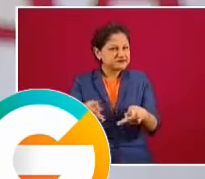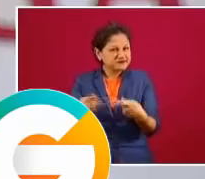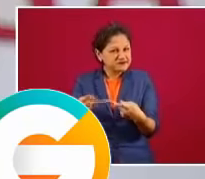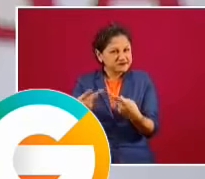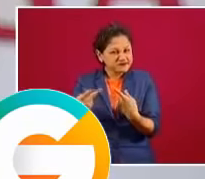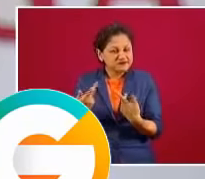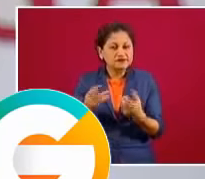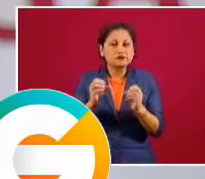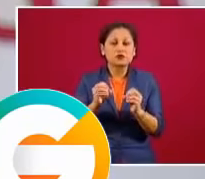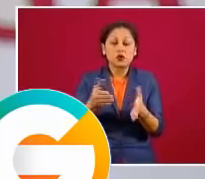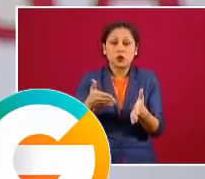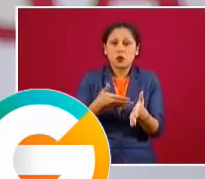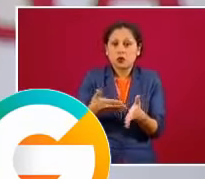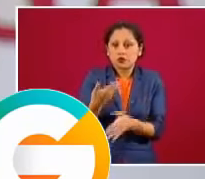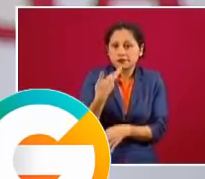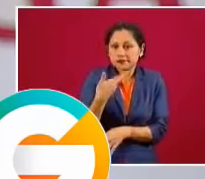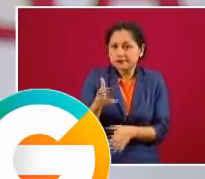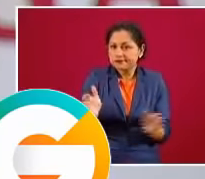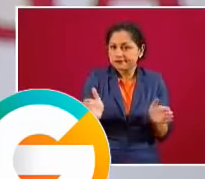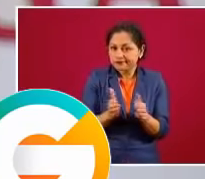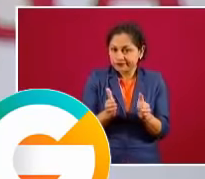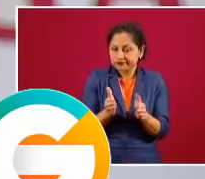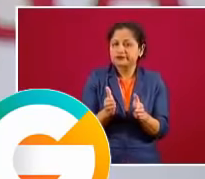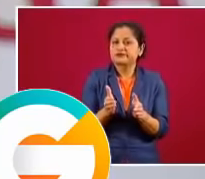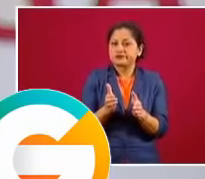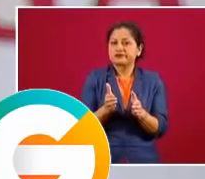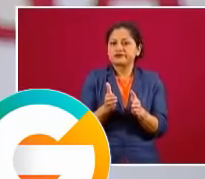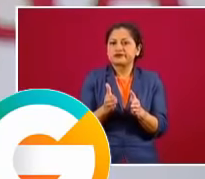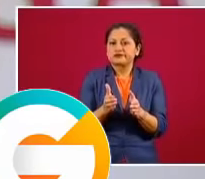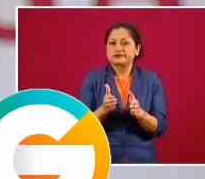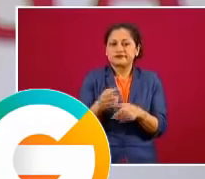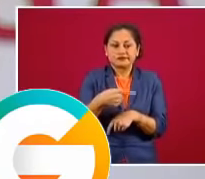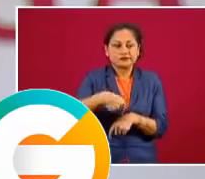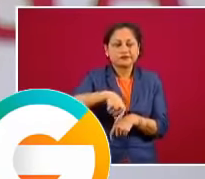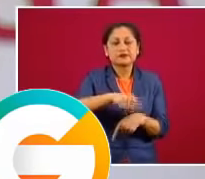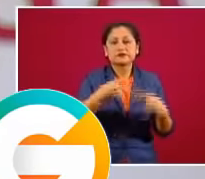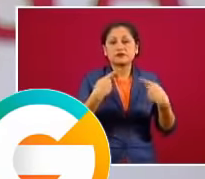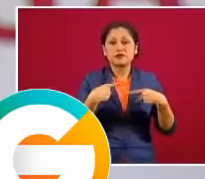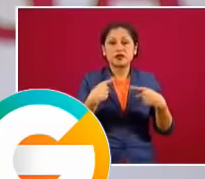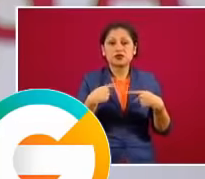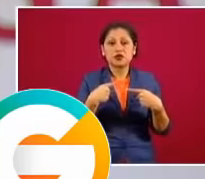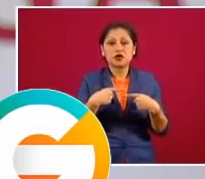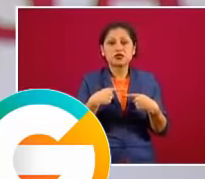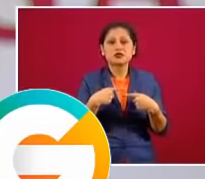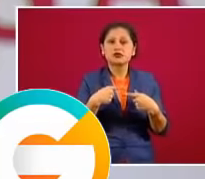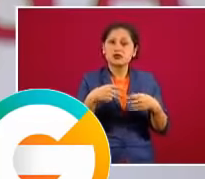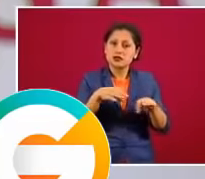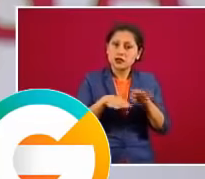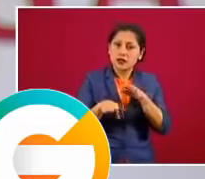fondas, que tienen a sus trabajadores. Muchas veces